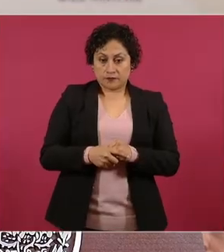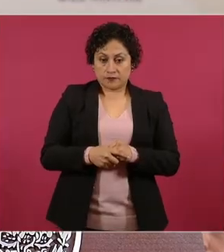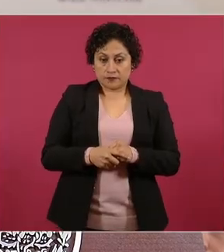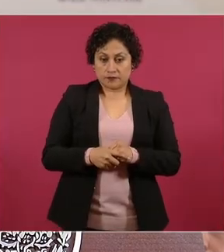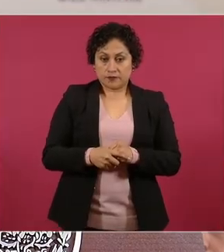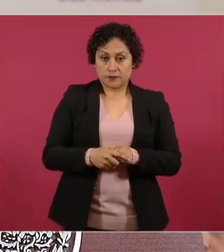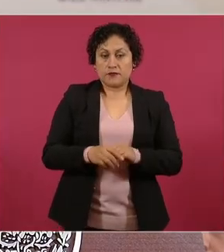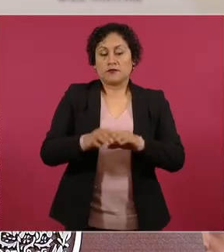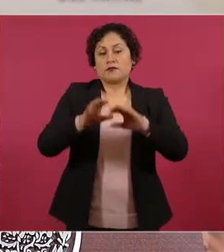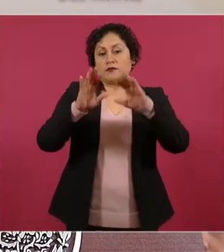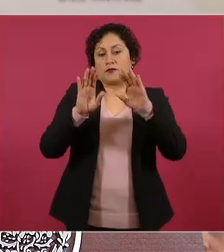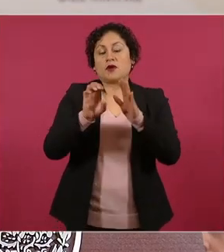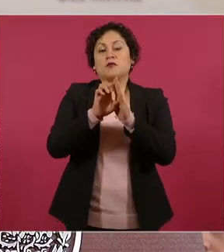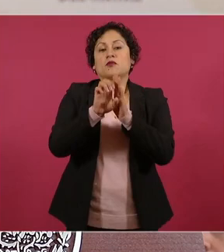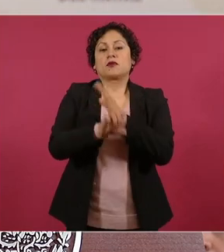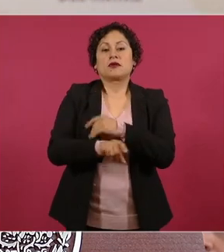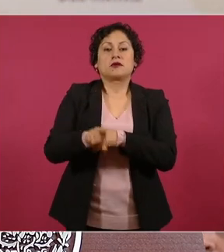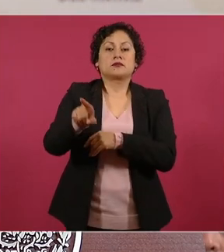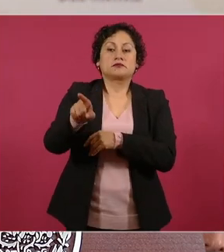Lo de Mola.